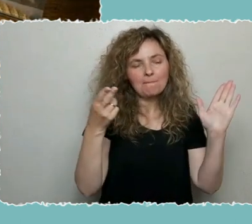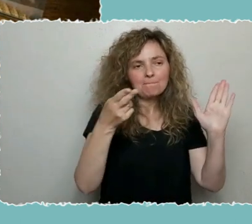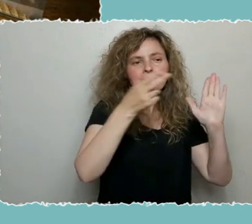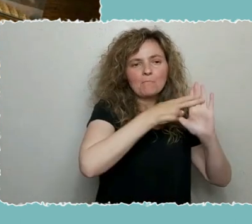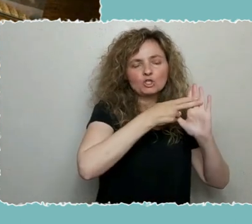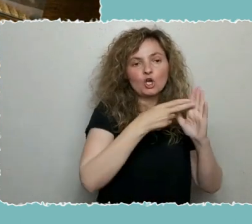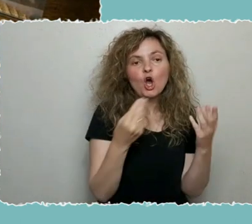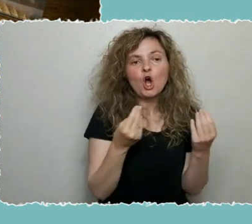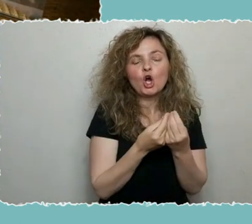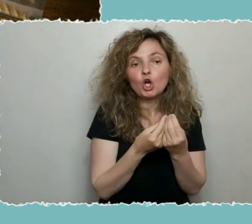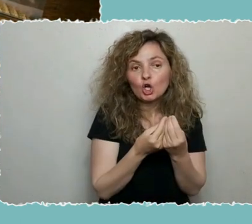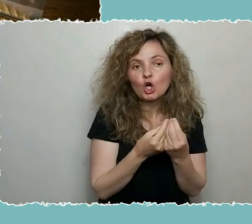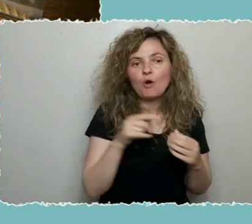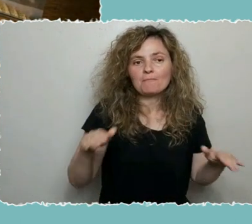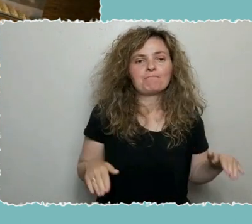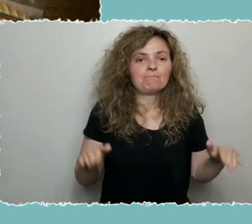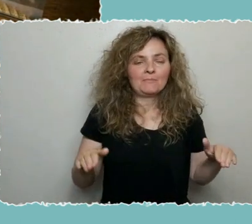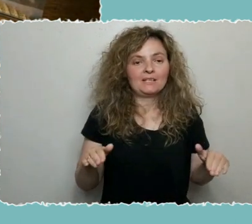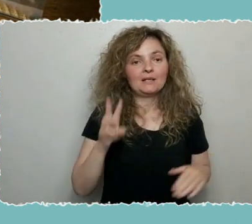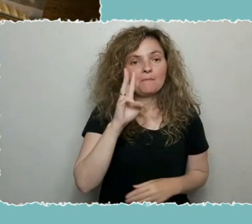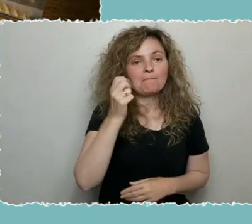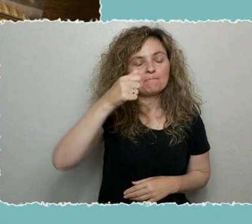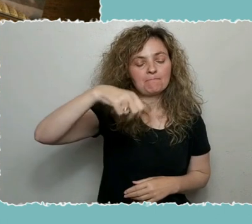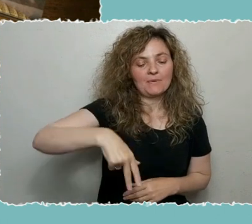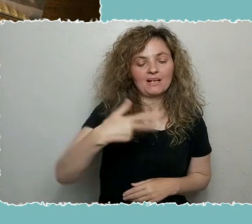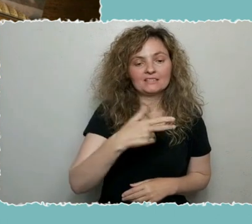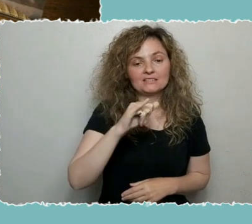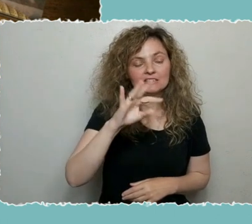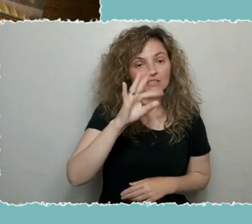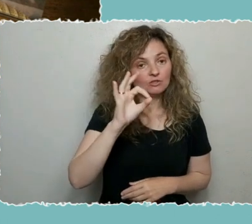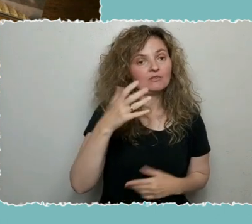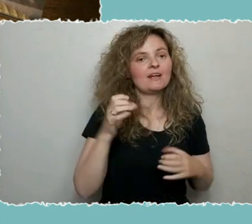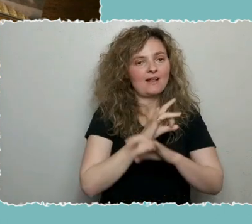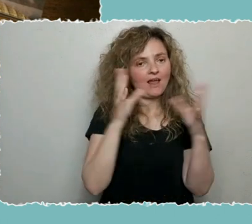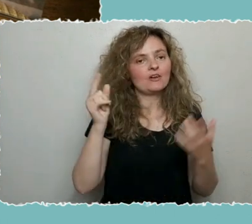co Panchito e tamén, por suposto, que as inedes.